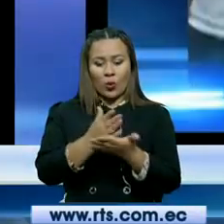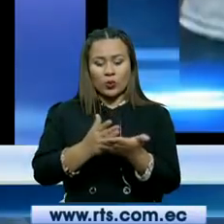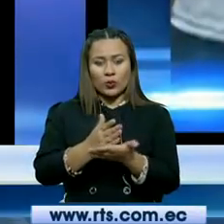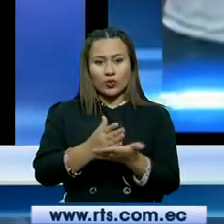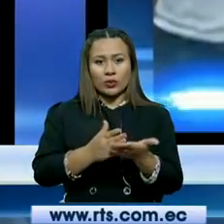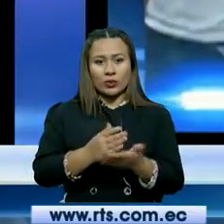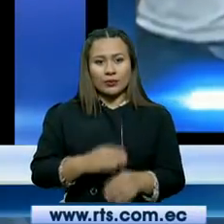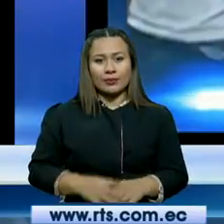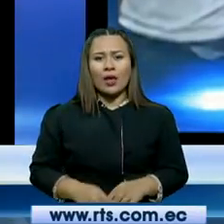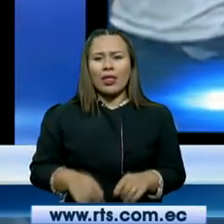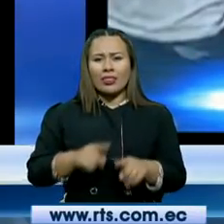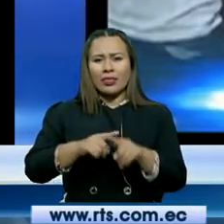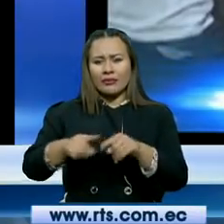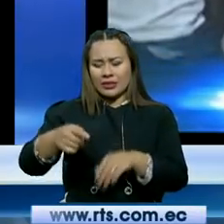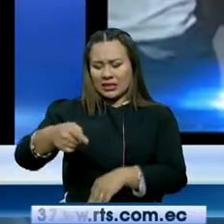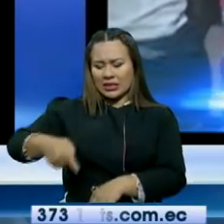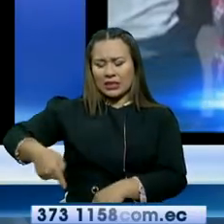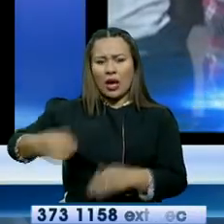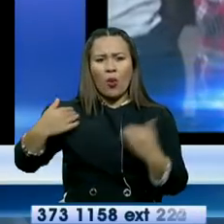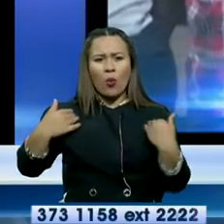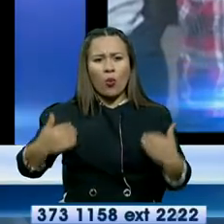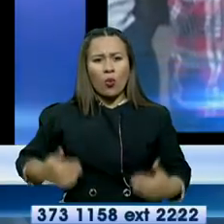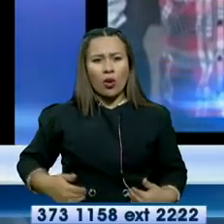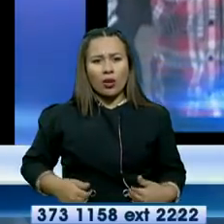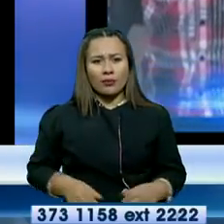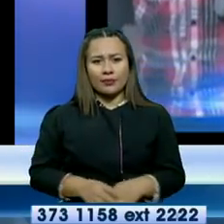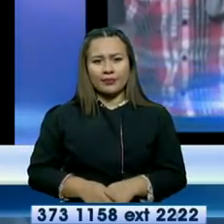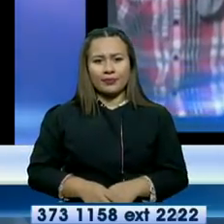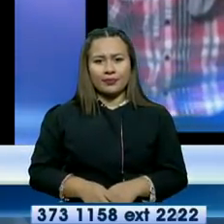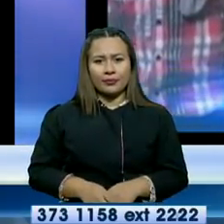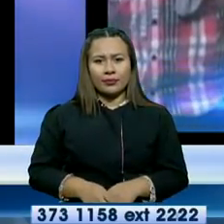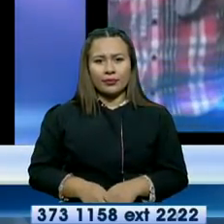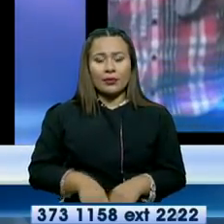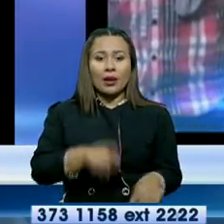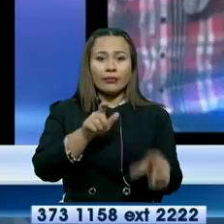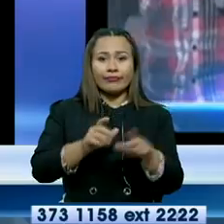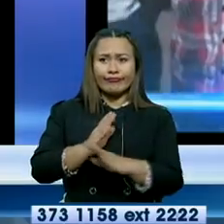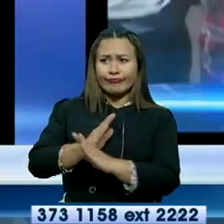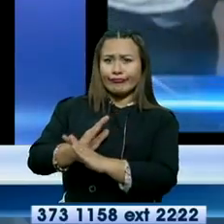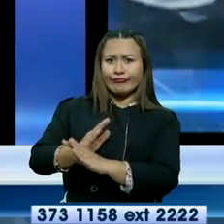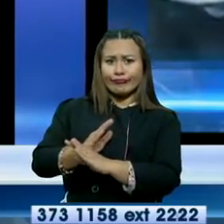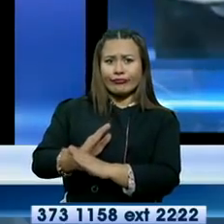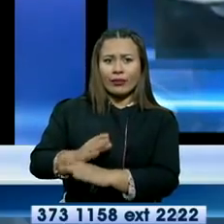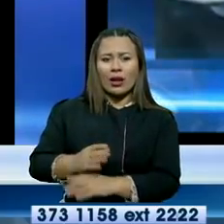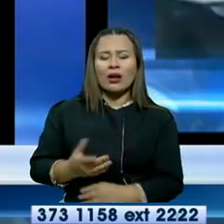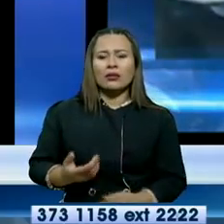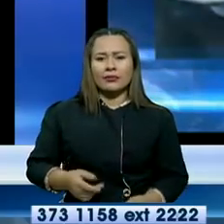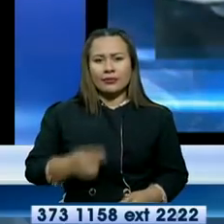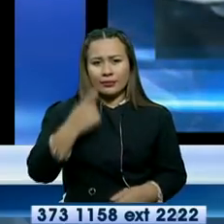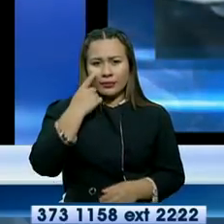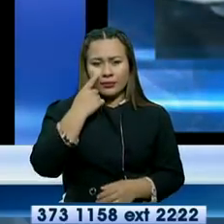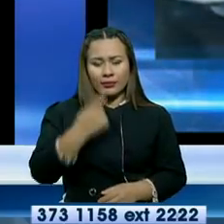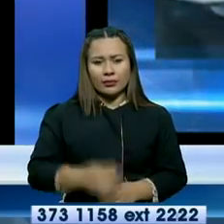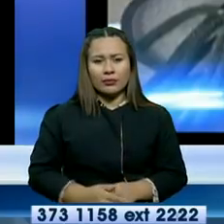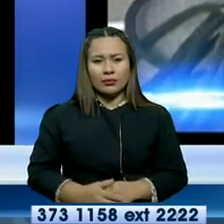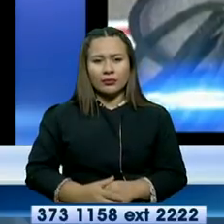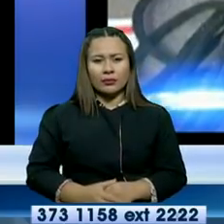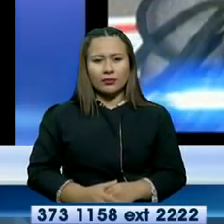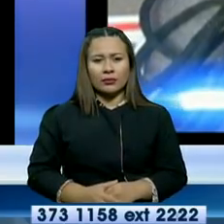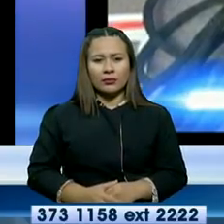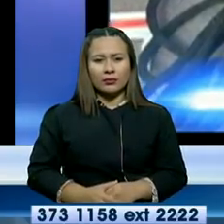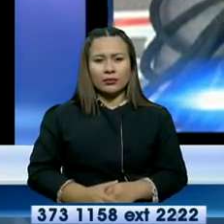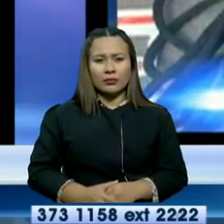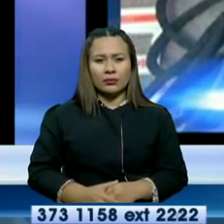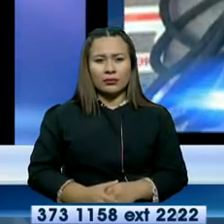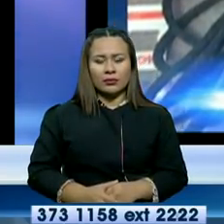propinciándole varias heridas en el cuerpo. Puso una feroz resistencia, inclusive le propinó una herida punzante